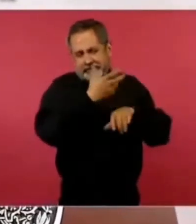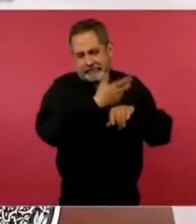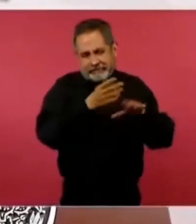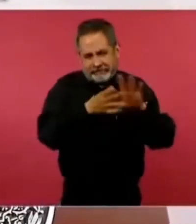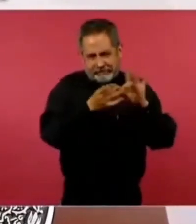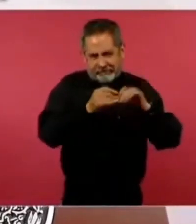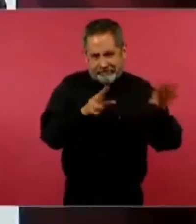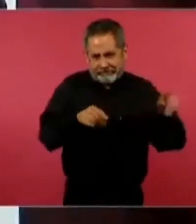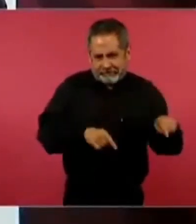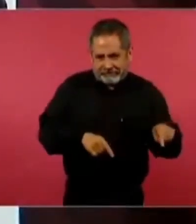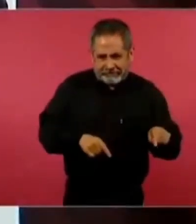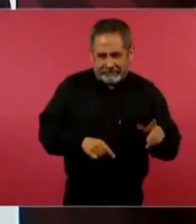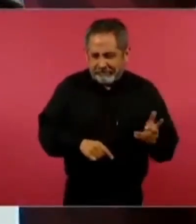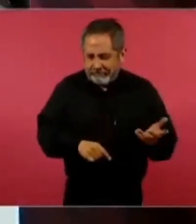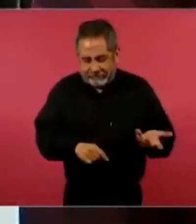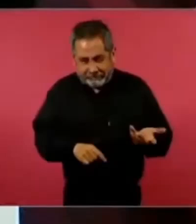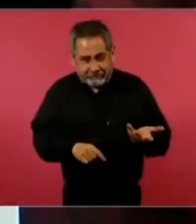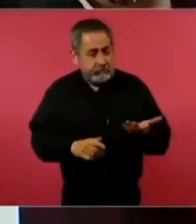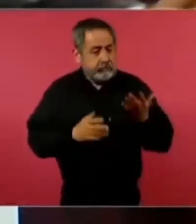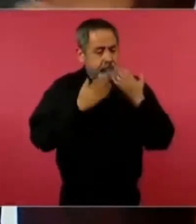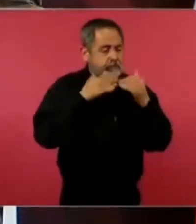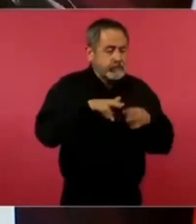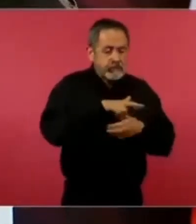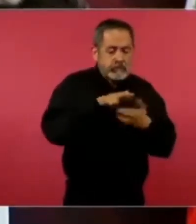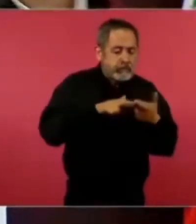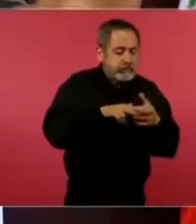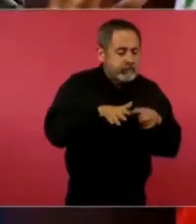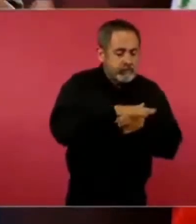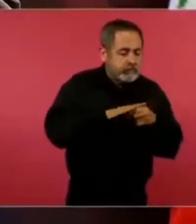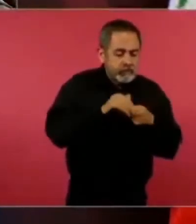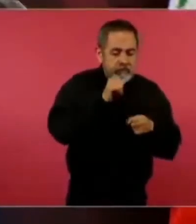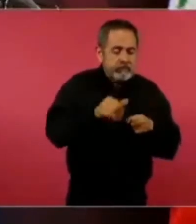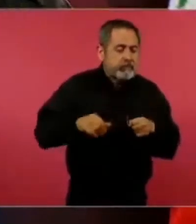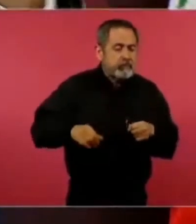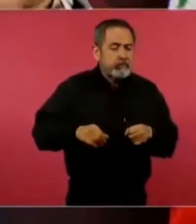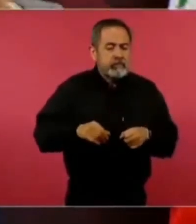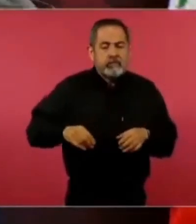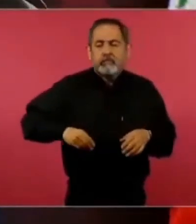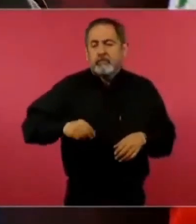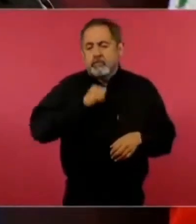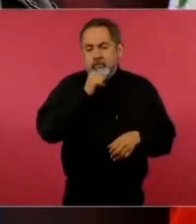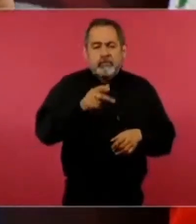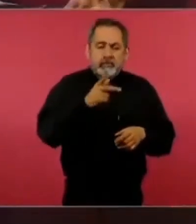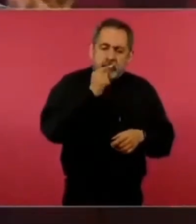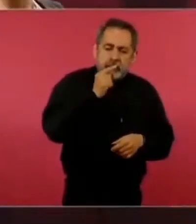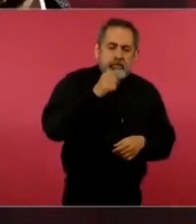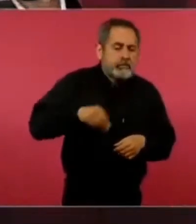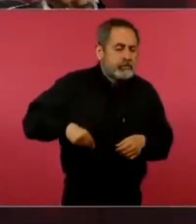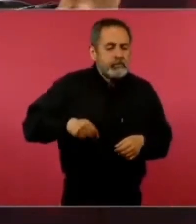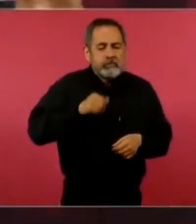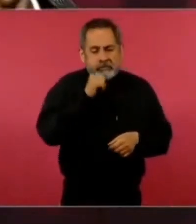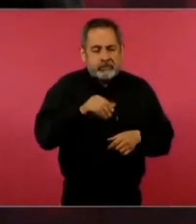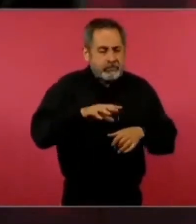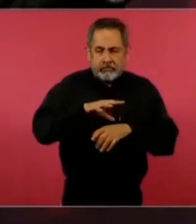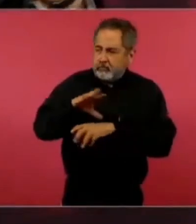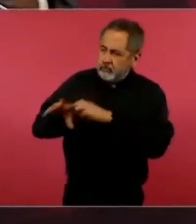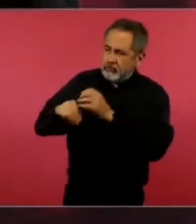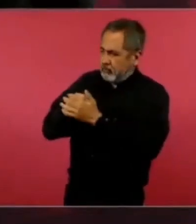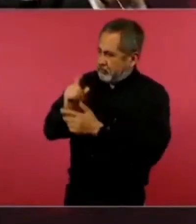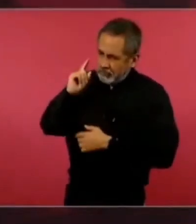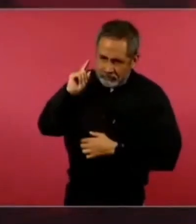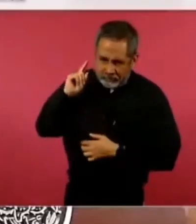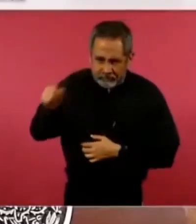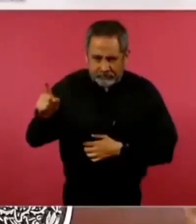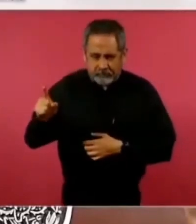el Departamento de Justicia, no tienen las autoridades locales ni la policía municipales capacidad para llevar a